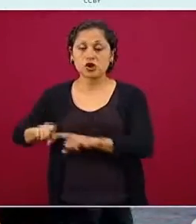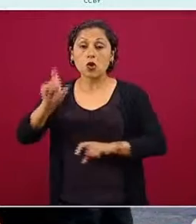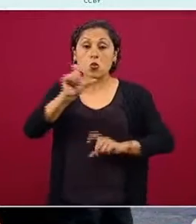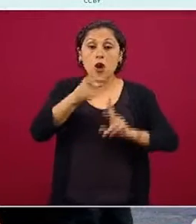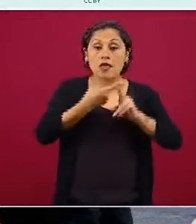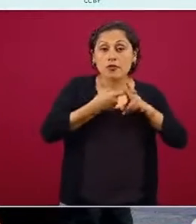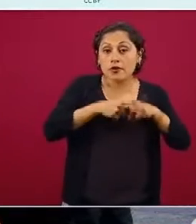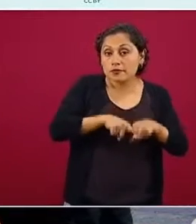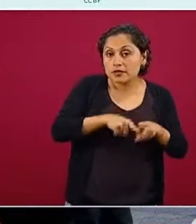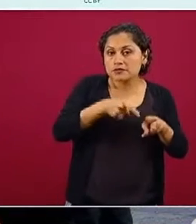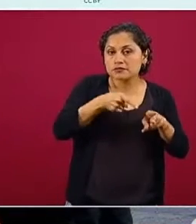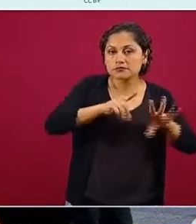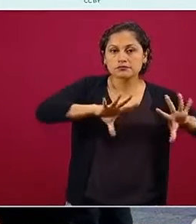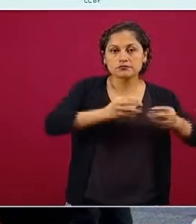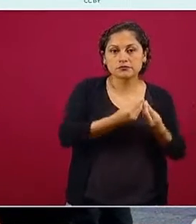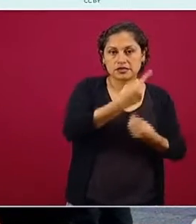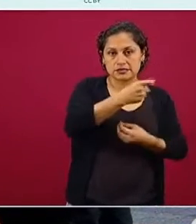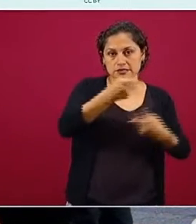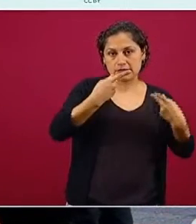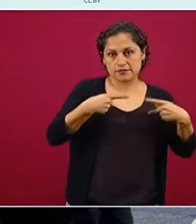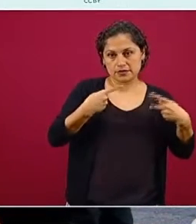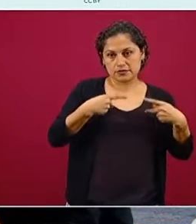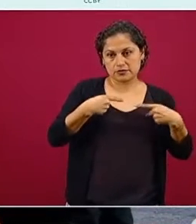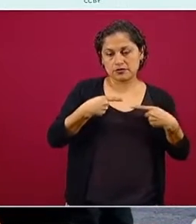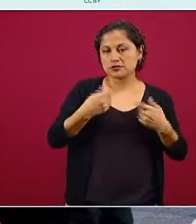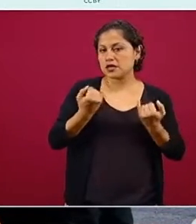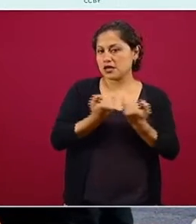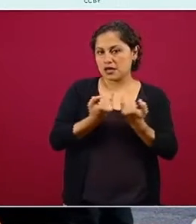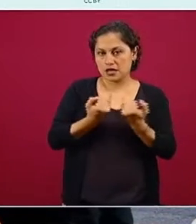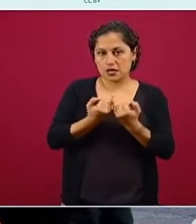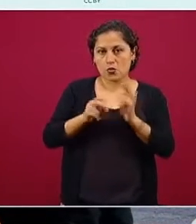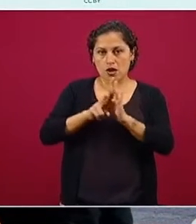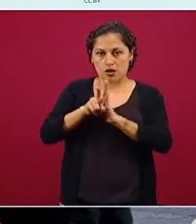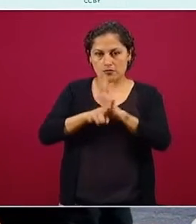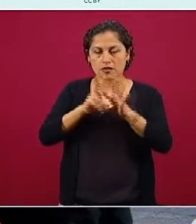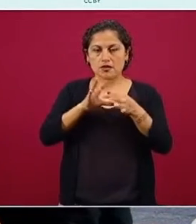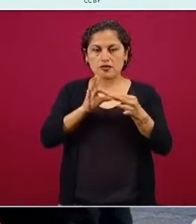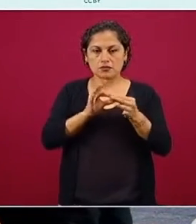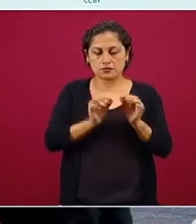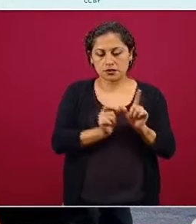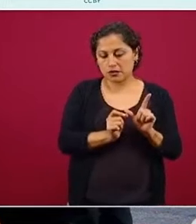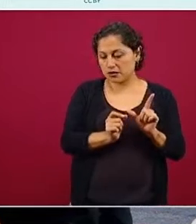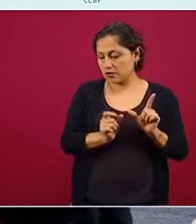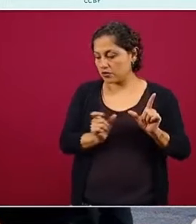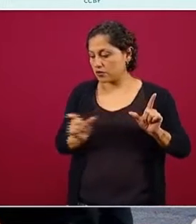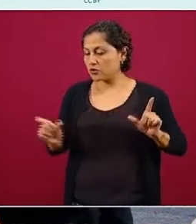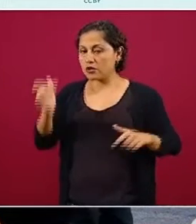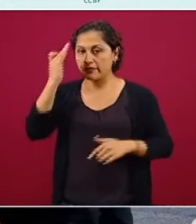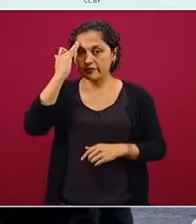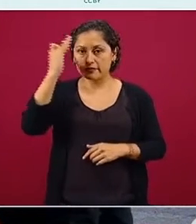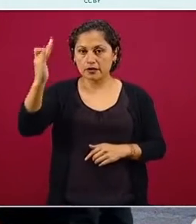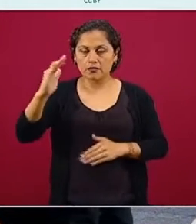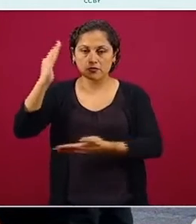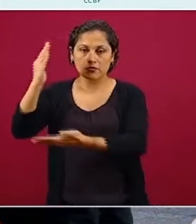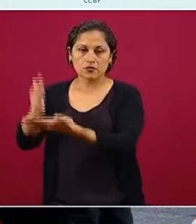Y la animación es igual, empezamos en enero, se va a ir expandiendo esta barra azul para llegar al 28 de